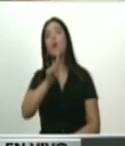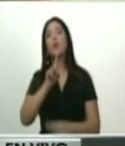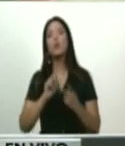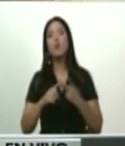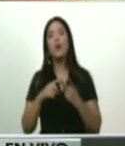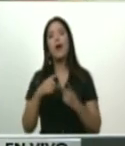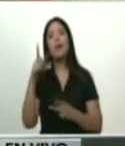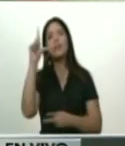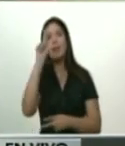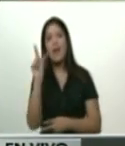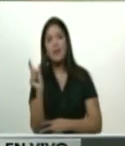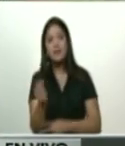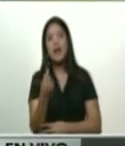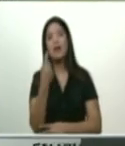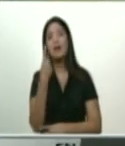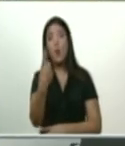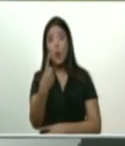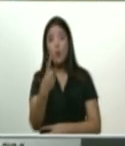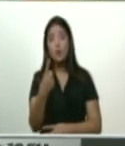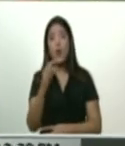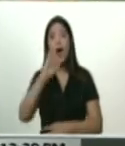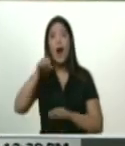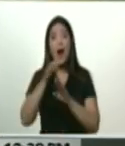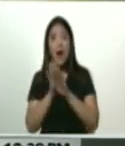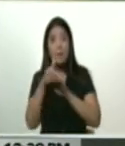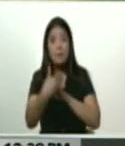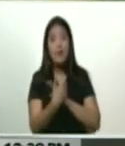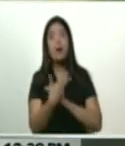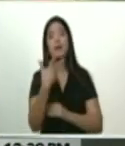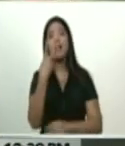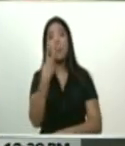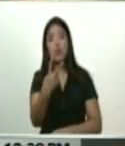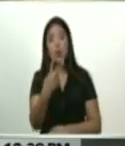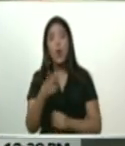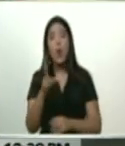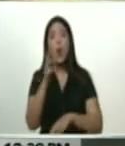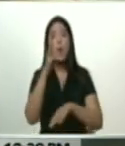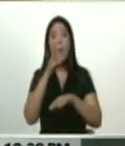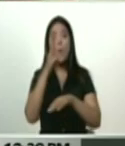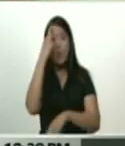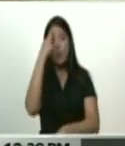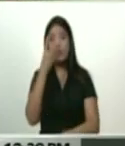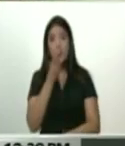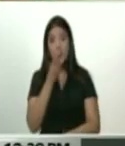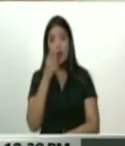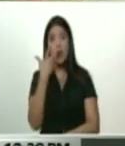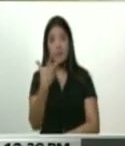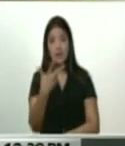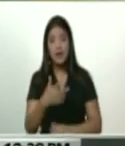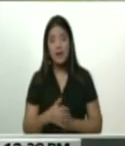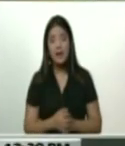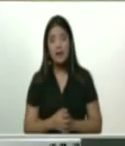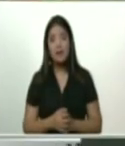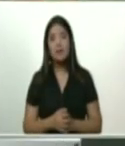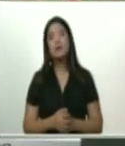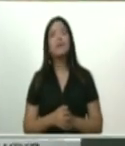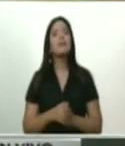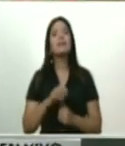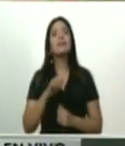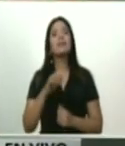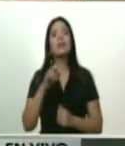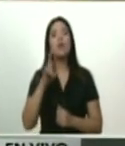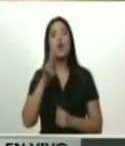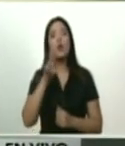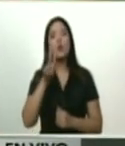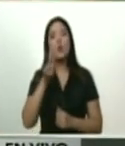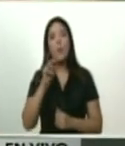1, de Jamaica 2, de México 3, de Puerto Rico 3, de República Dominicana 5, de Rumania 1